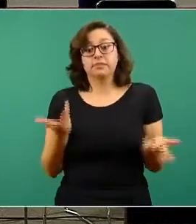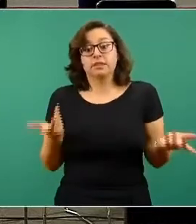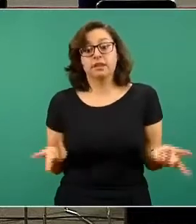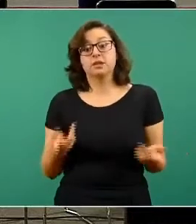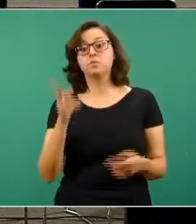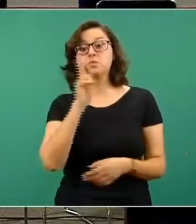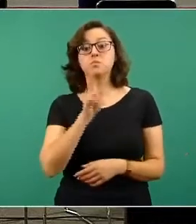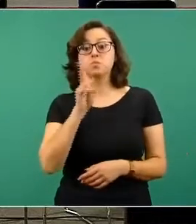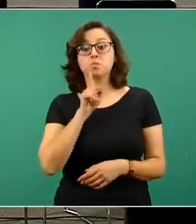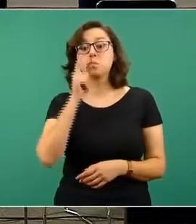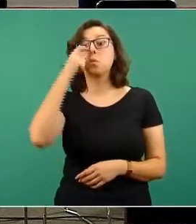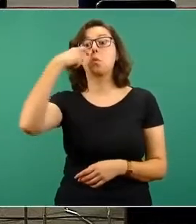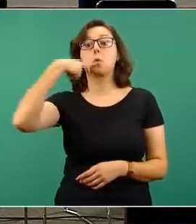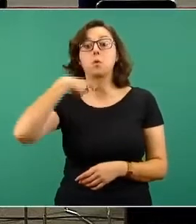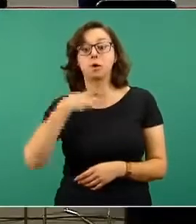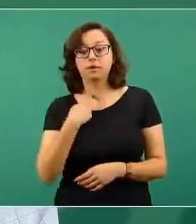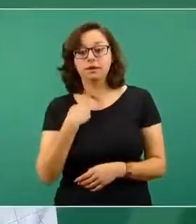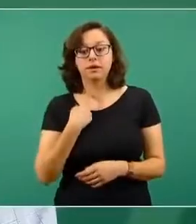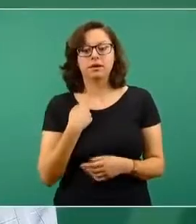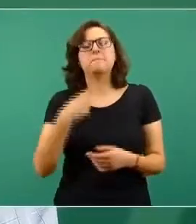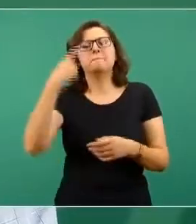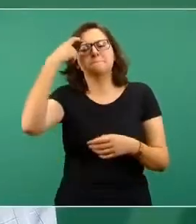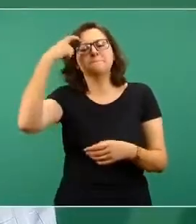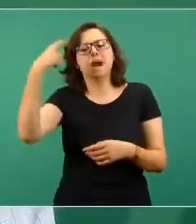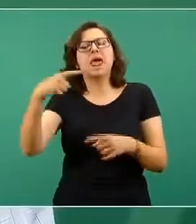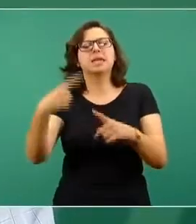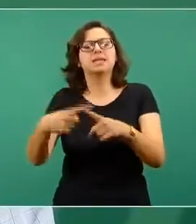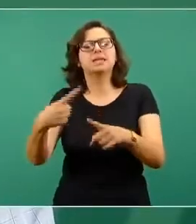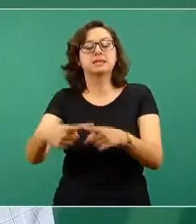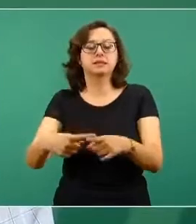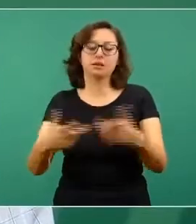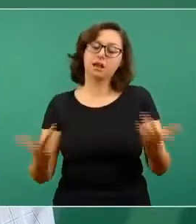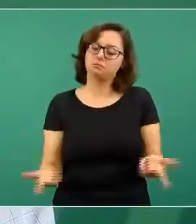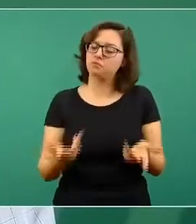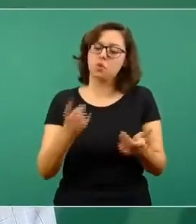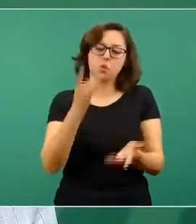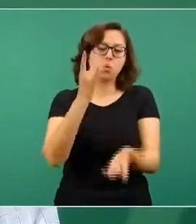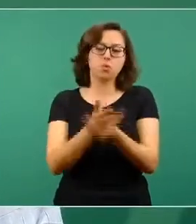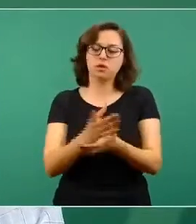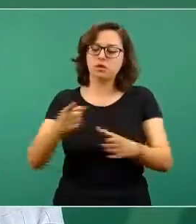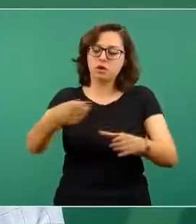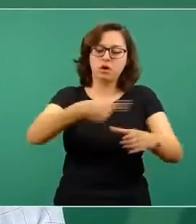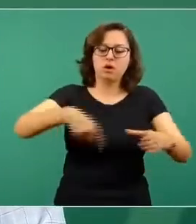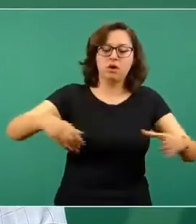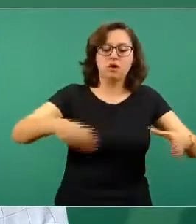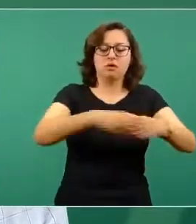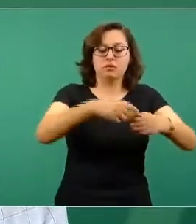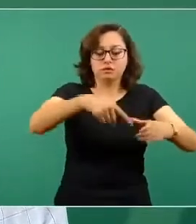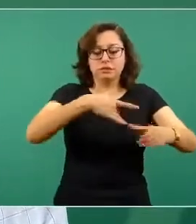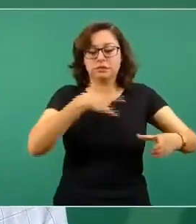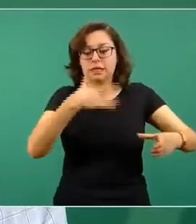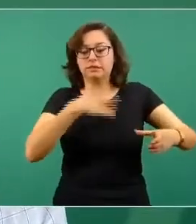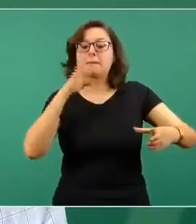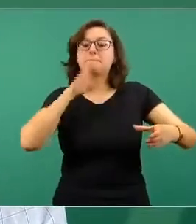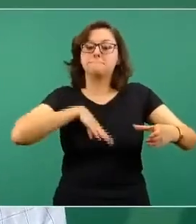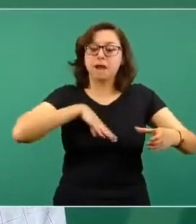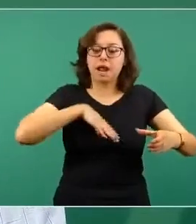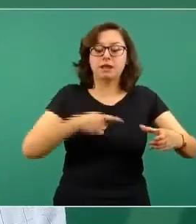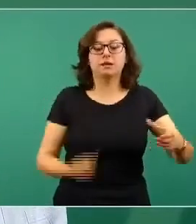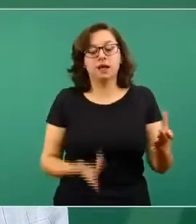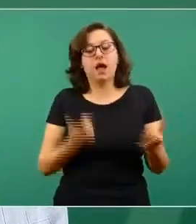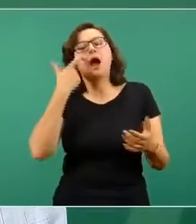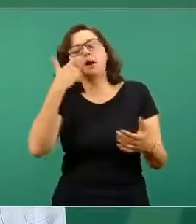estar reservadas para las personas que presentan signos y síntomas de la enfermedad, porque la prueba precisamente su objetivo